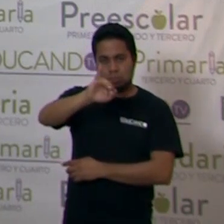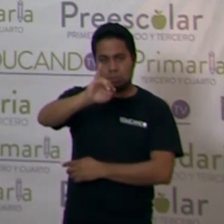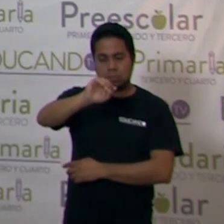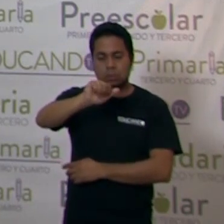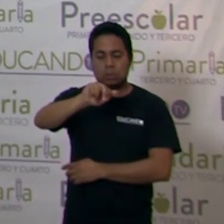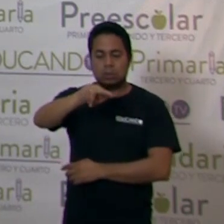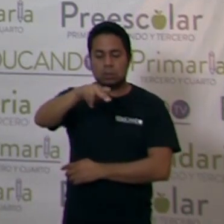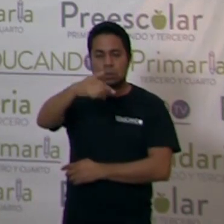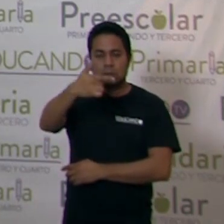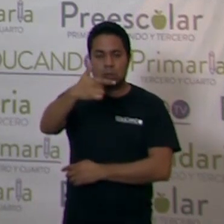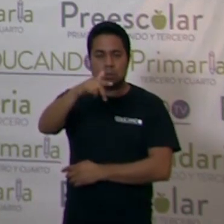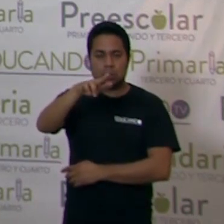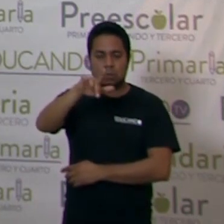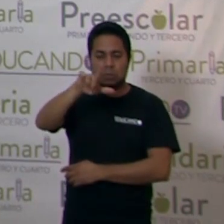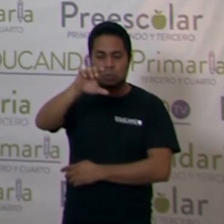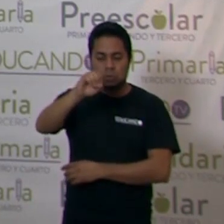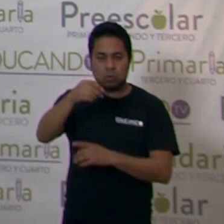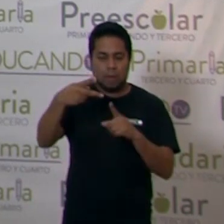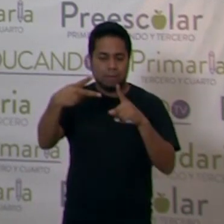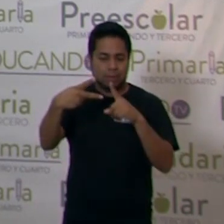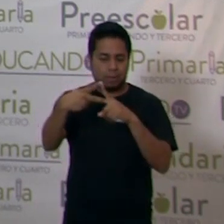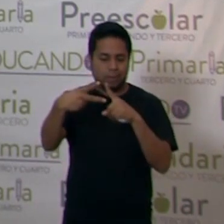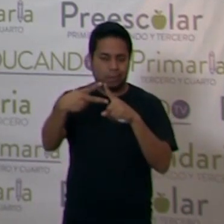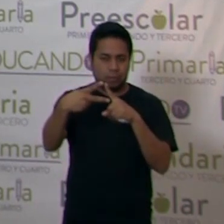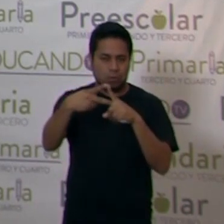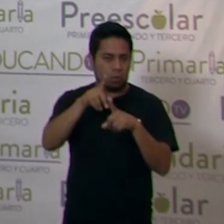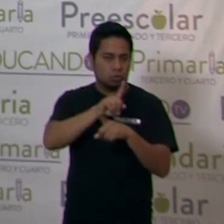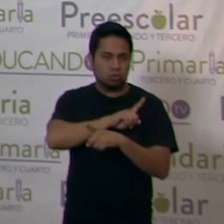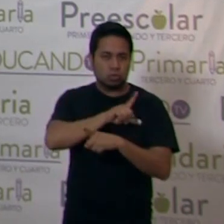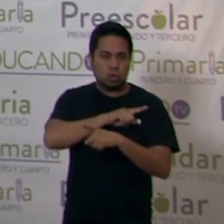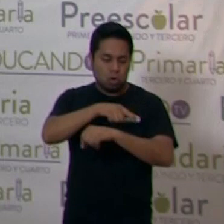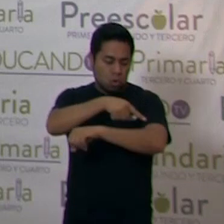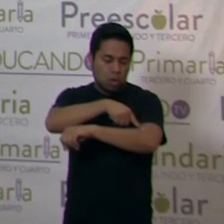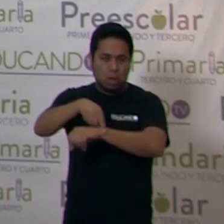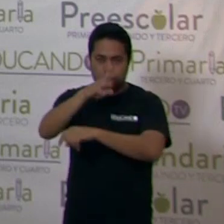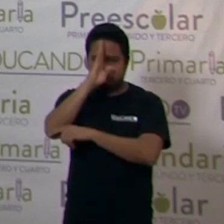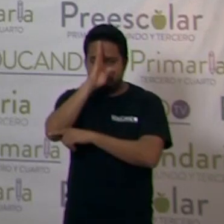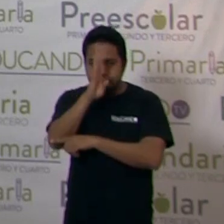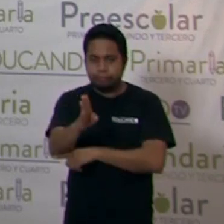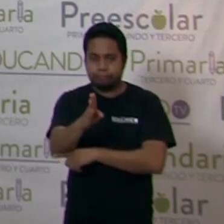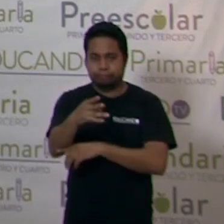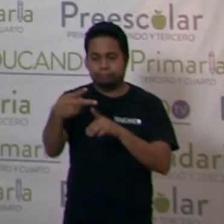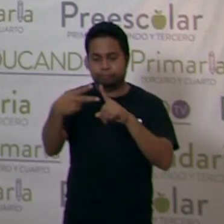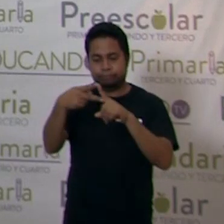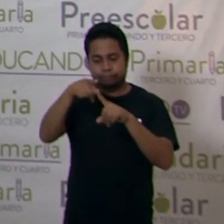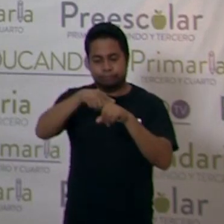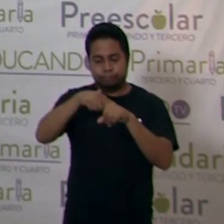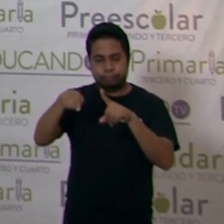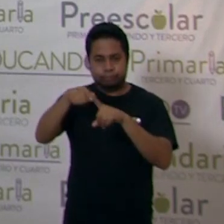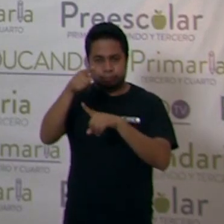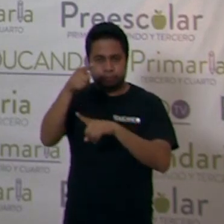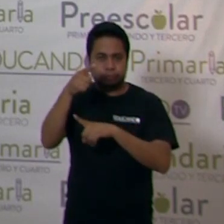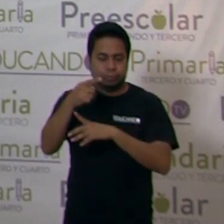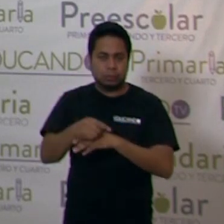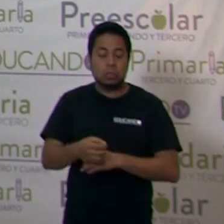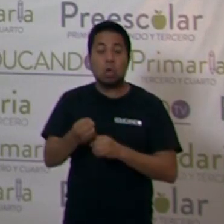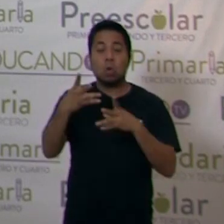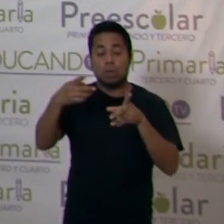tiene lados rectos Solamente sí están derechitos Cuántos vértices